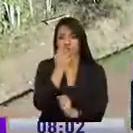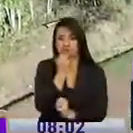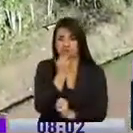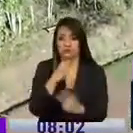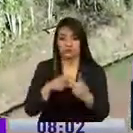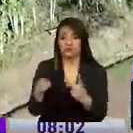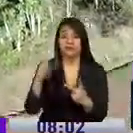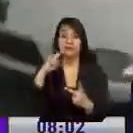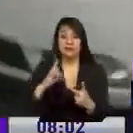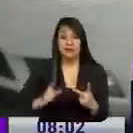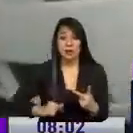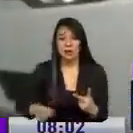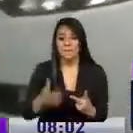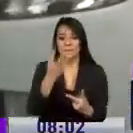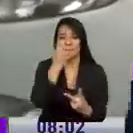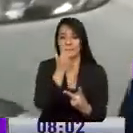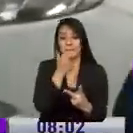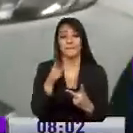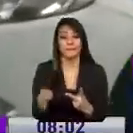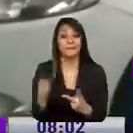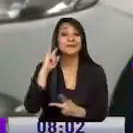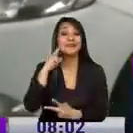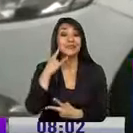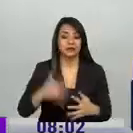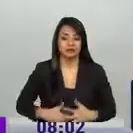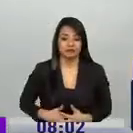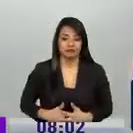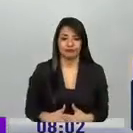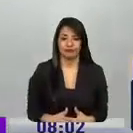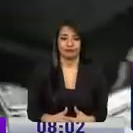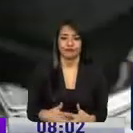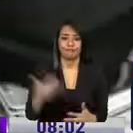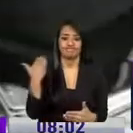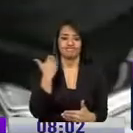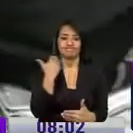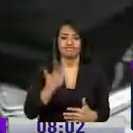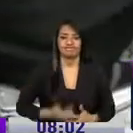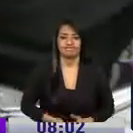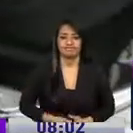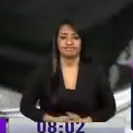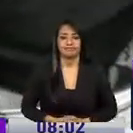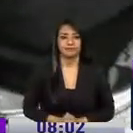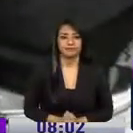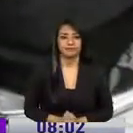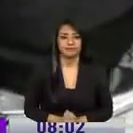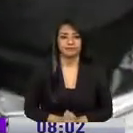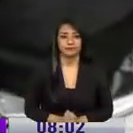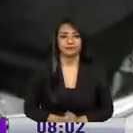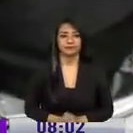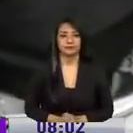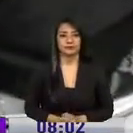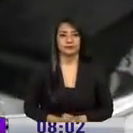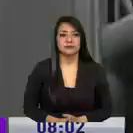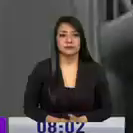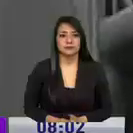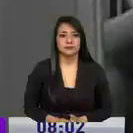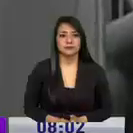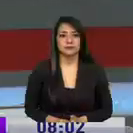la salud de la menor, quien se encuentra en estado de gestación. Con realización de Marcos Ruiz, informó Mauricio